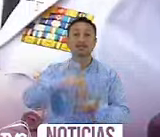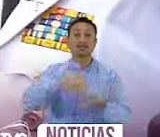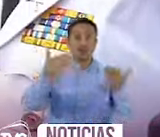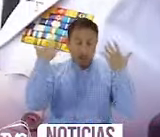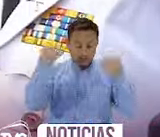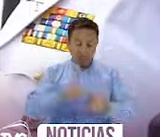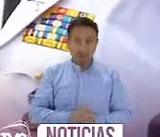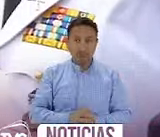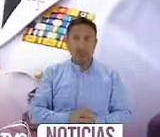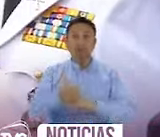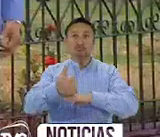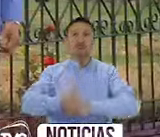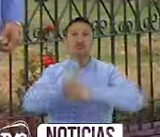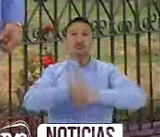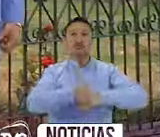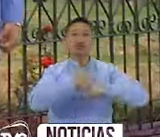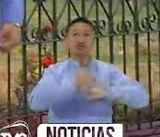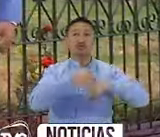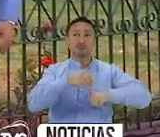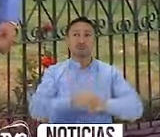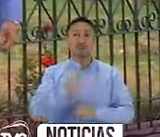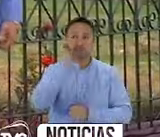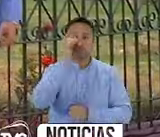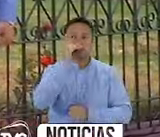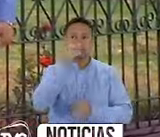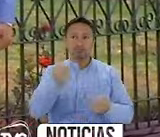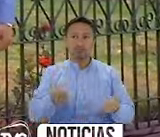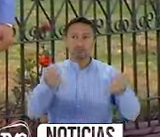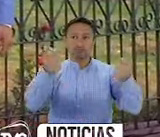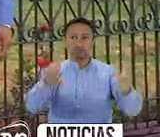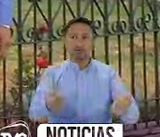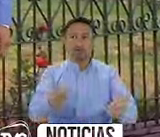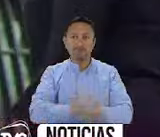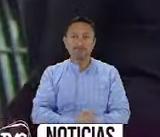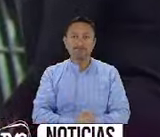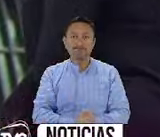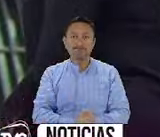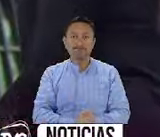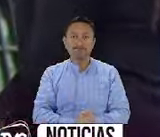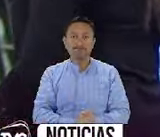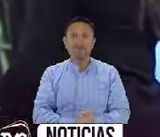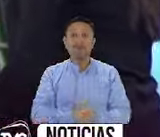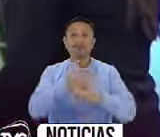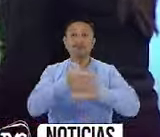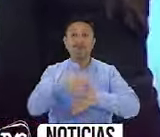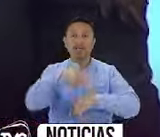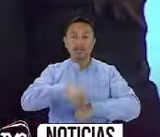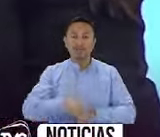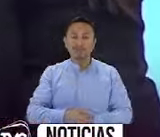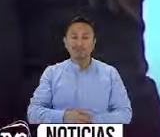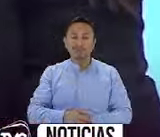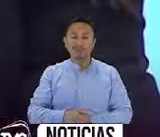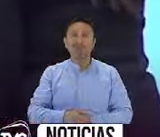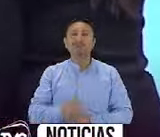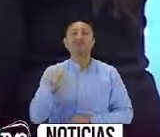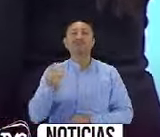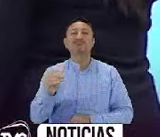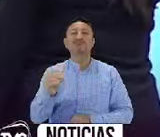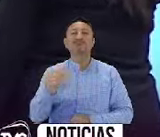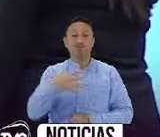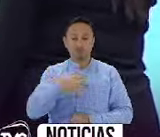principales autoridades colocando una ofrenda floral. Después de unas horas, se entregaron reconocimientos a jóvenes, a